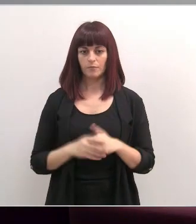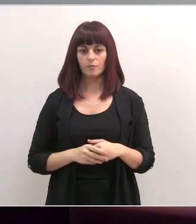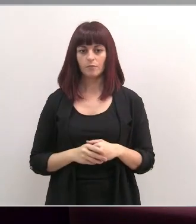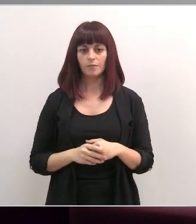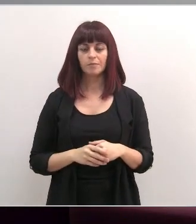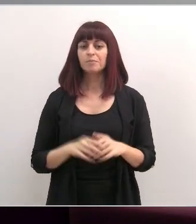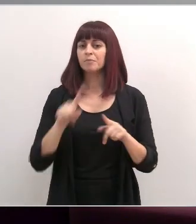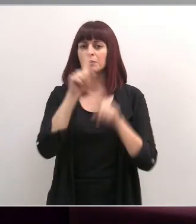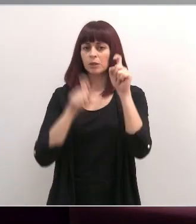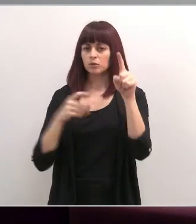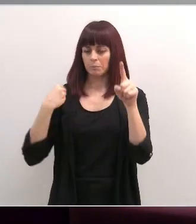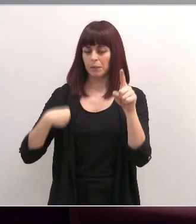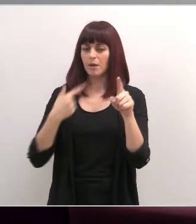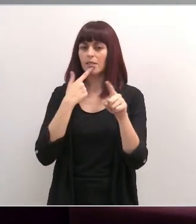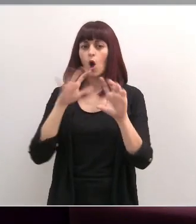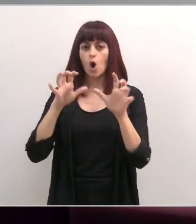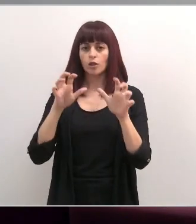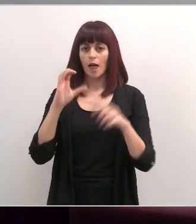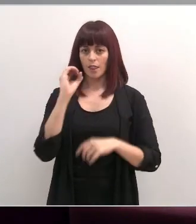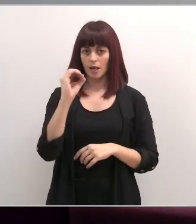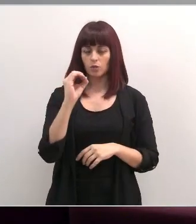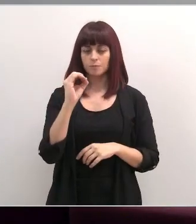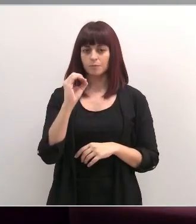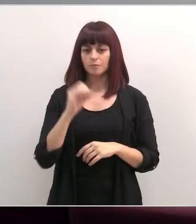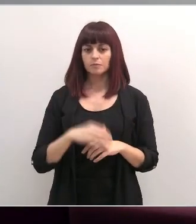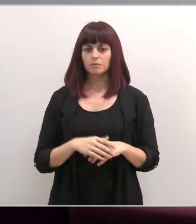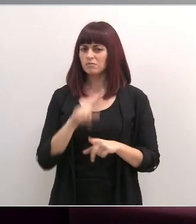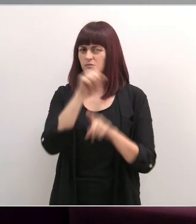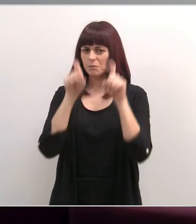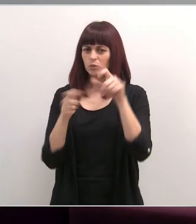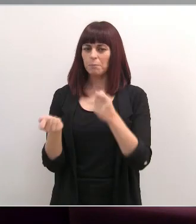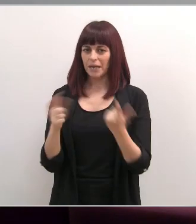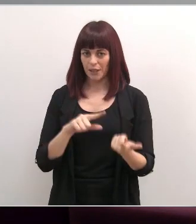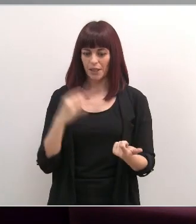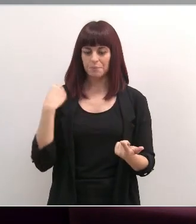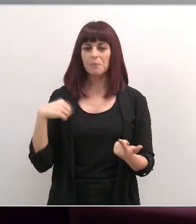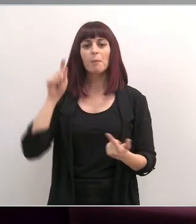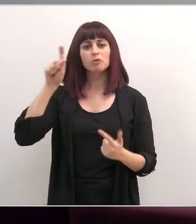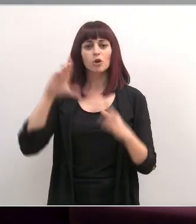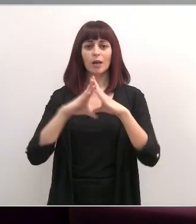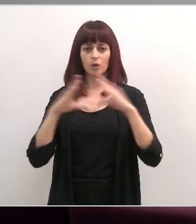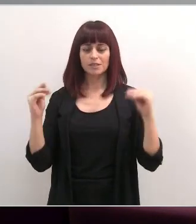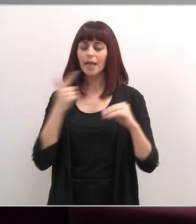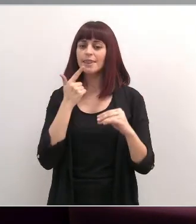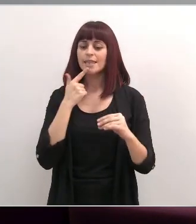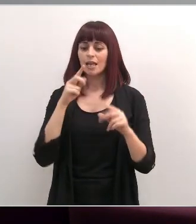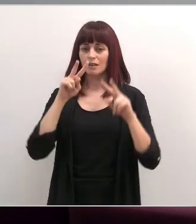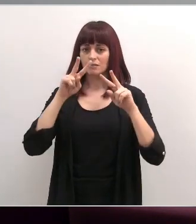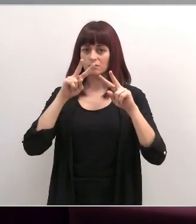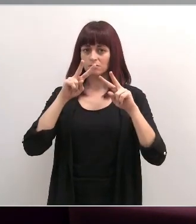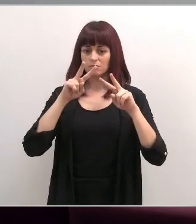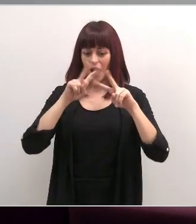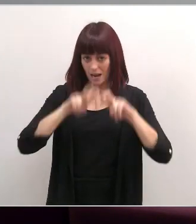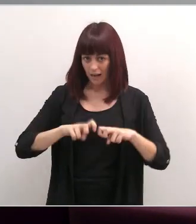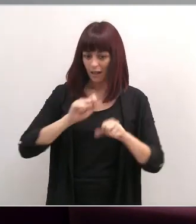esta línea, Onda Cero también preguntaba algo similar. El profesor Guirao, de la UMU, que analiza la evolución de la pandemia para el Instituto de Salud